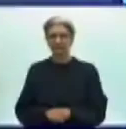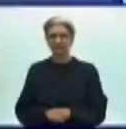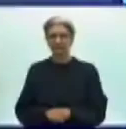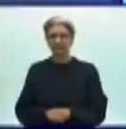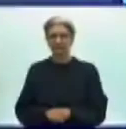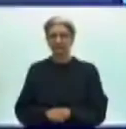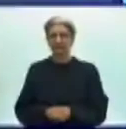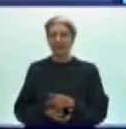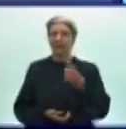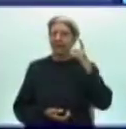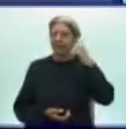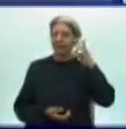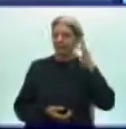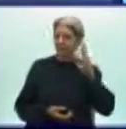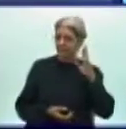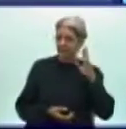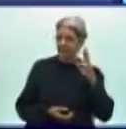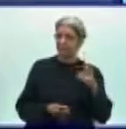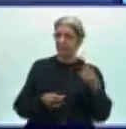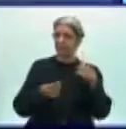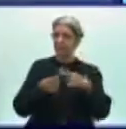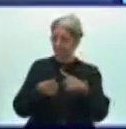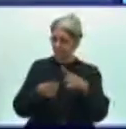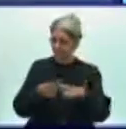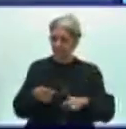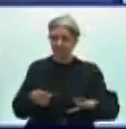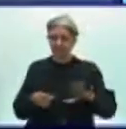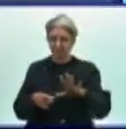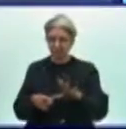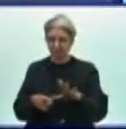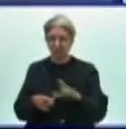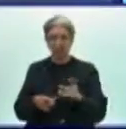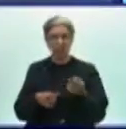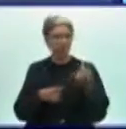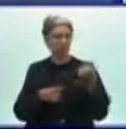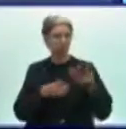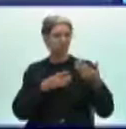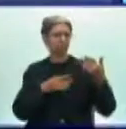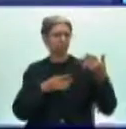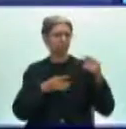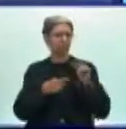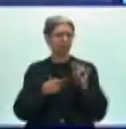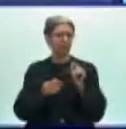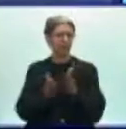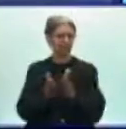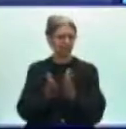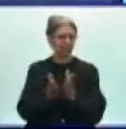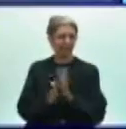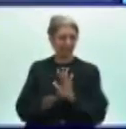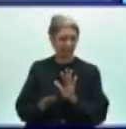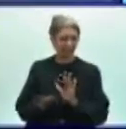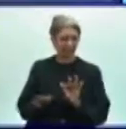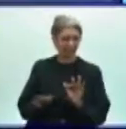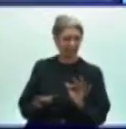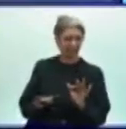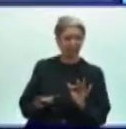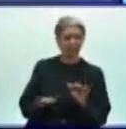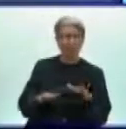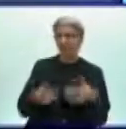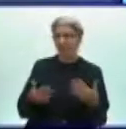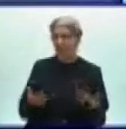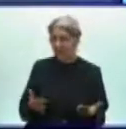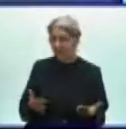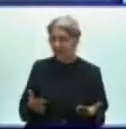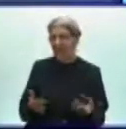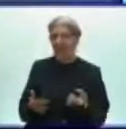Vamos a recordar entonces ahora la región recientemente estudiada por ustedes y impartida aquí en nuestros encuentros, que es la región